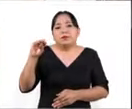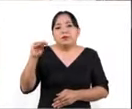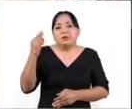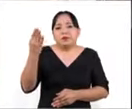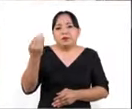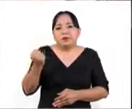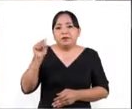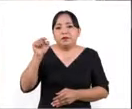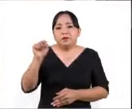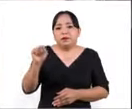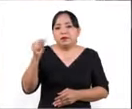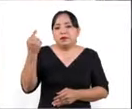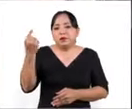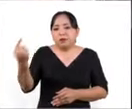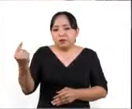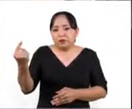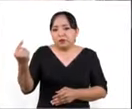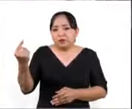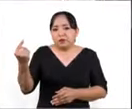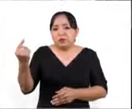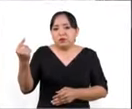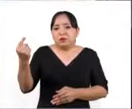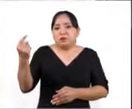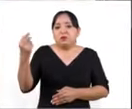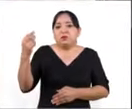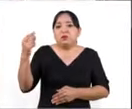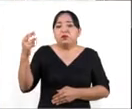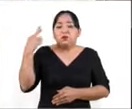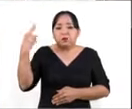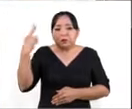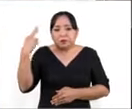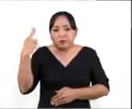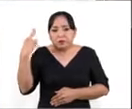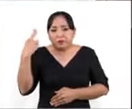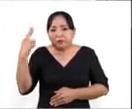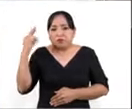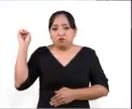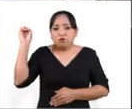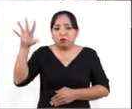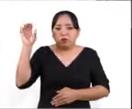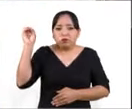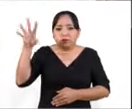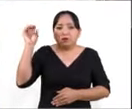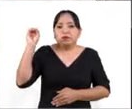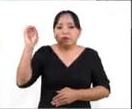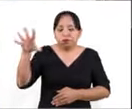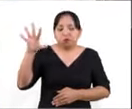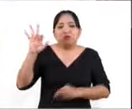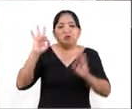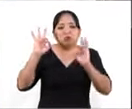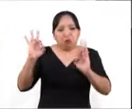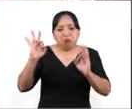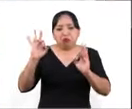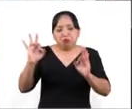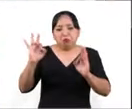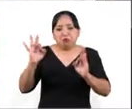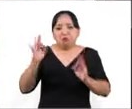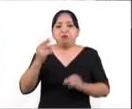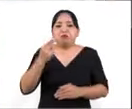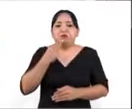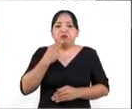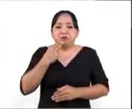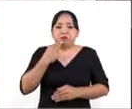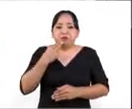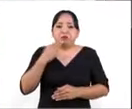de las alertas sísmicas funcionaron adecuadamente, tanto en el simulacro como en el momento